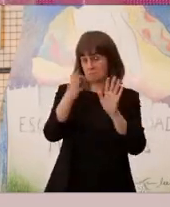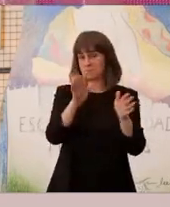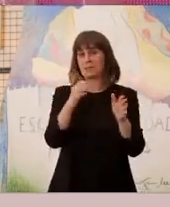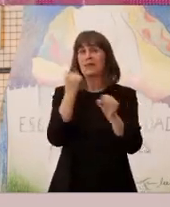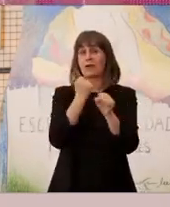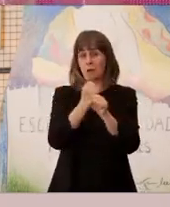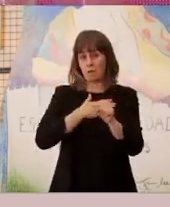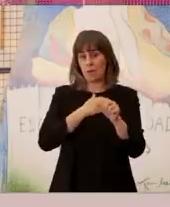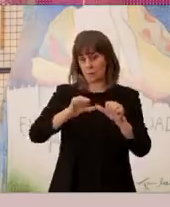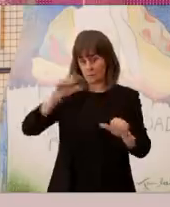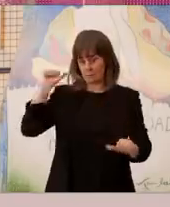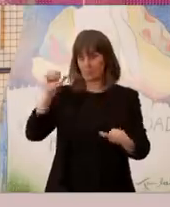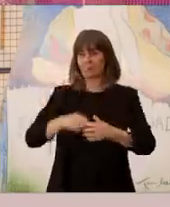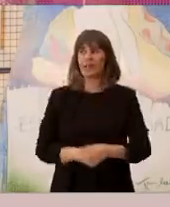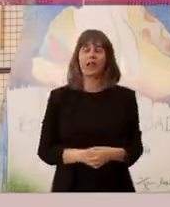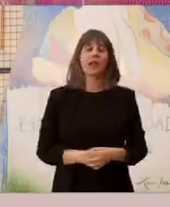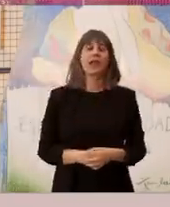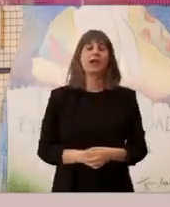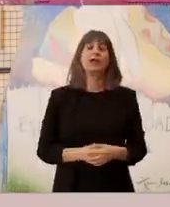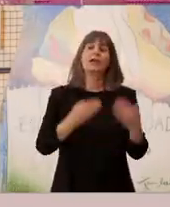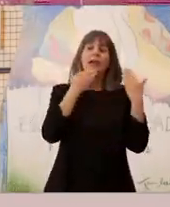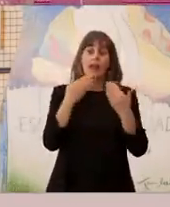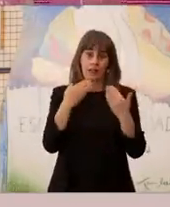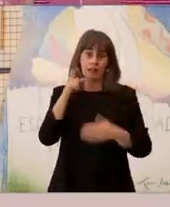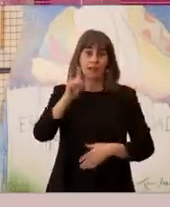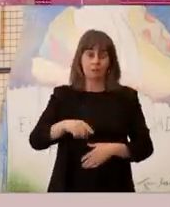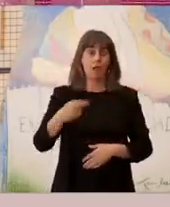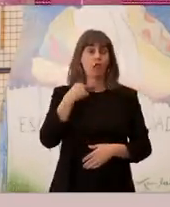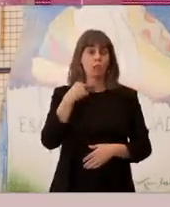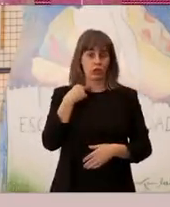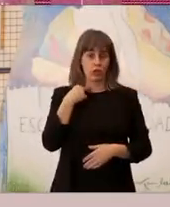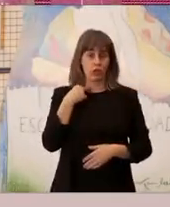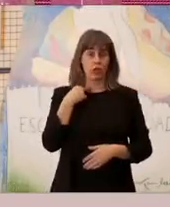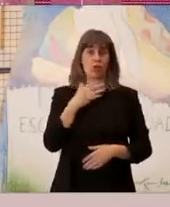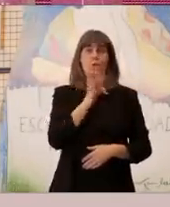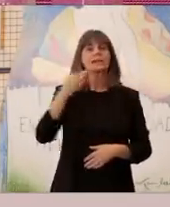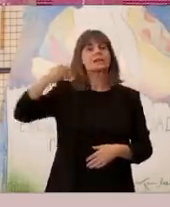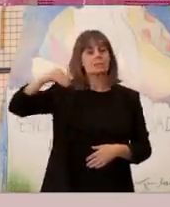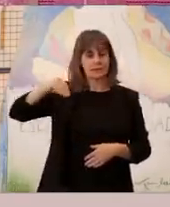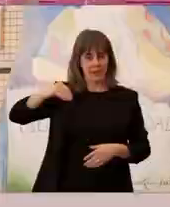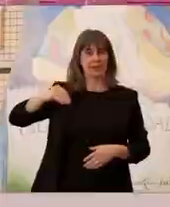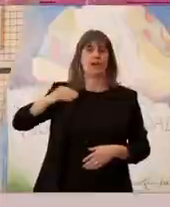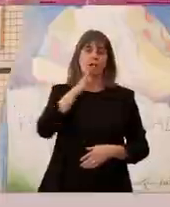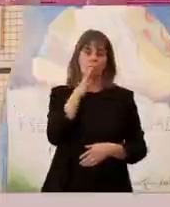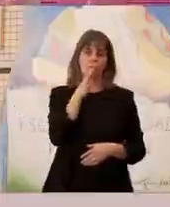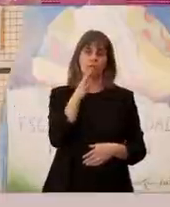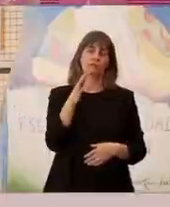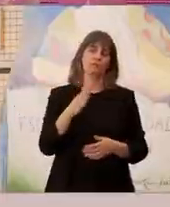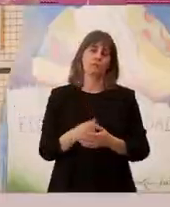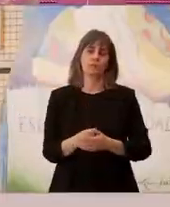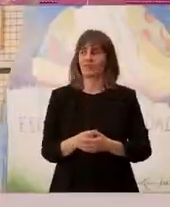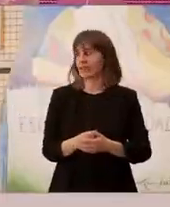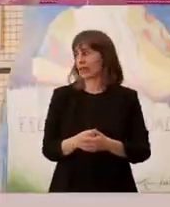mi trabajo durante años y por supuesto pues muchísimas gracias a la diputación y a la presidenta que nos ha dejado